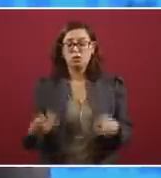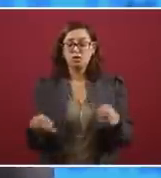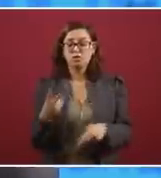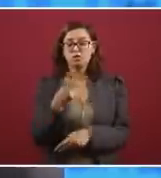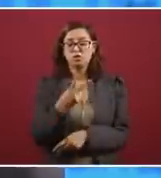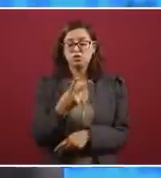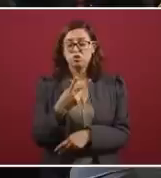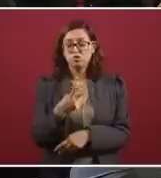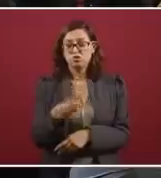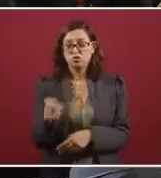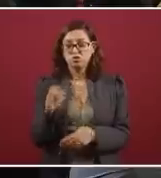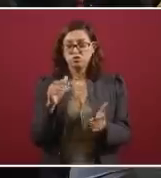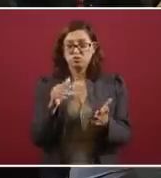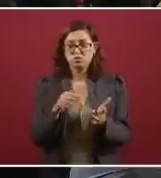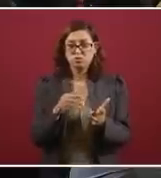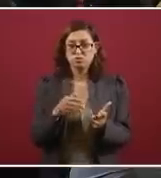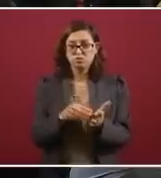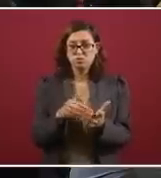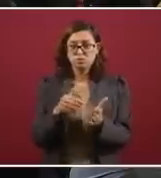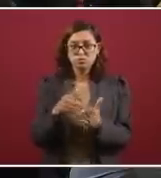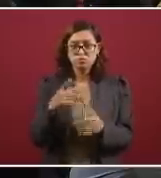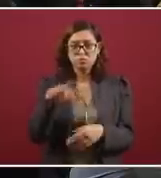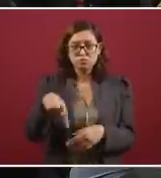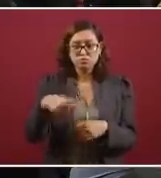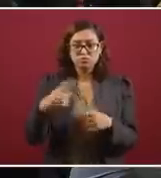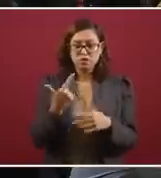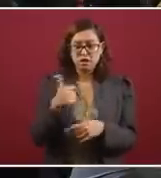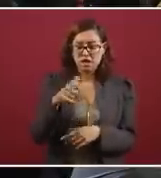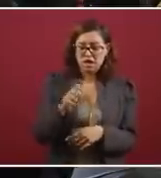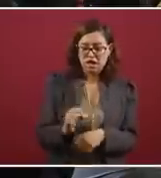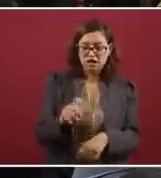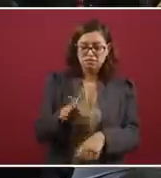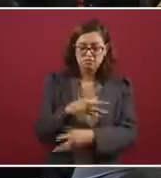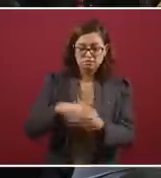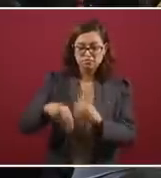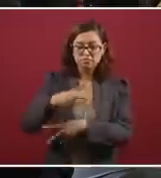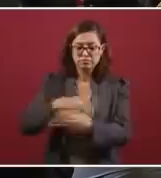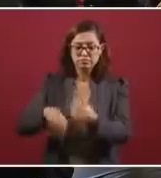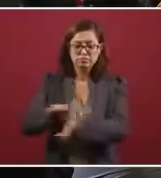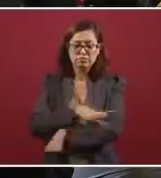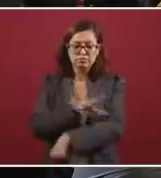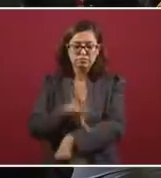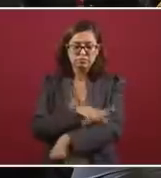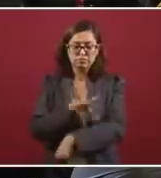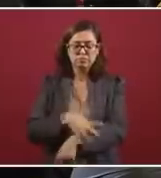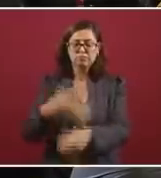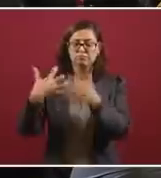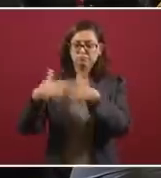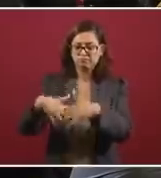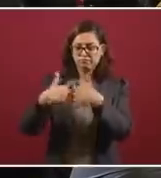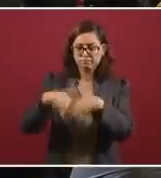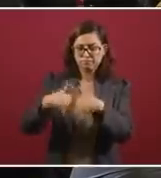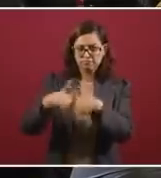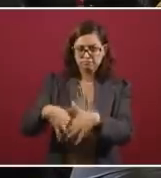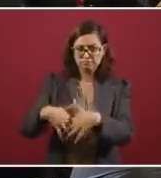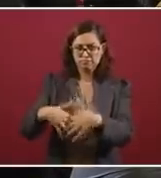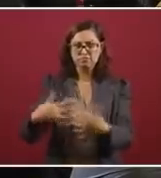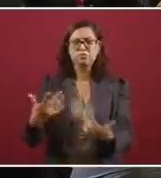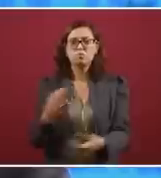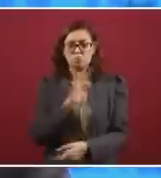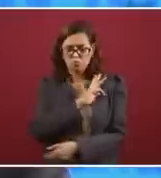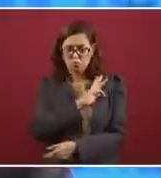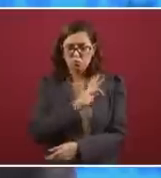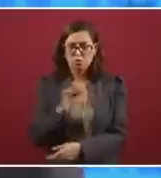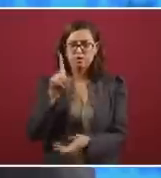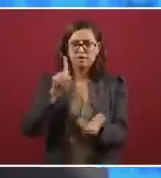pies cúbicos diarios, de los cuales 63% serán para las plantas generadoras de electricidad de la